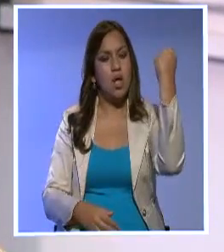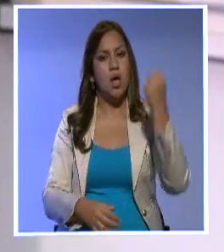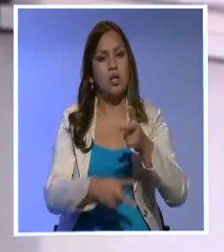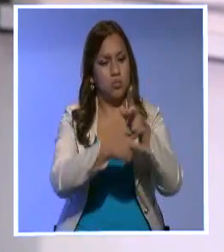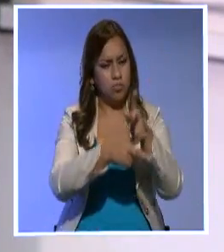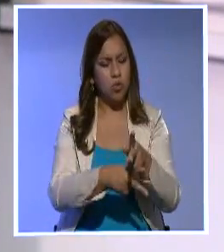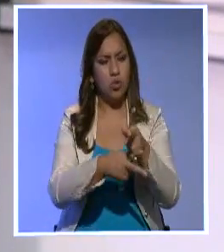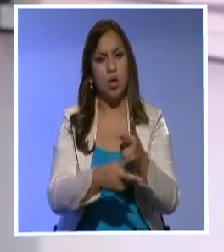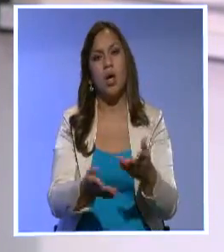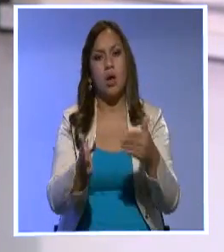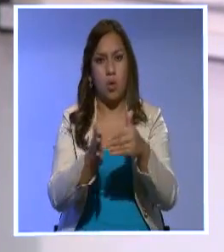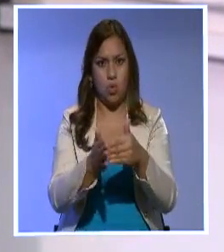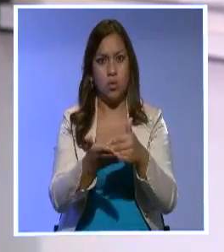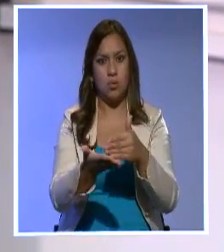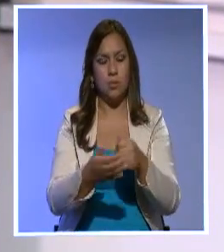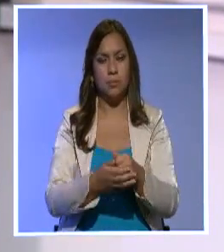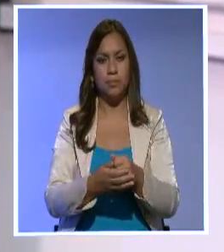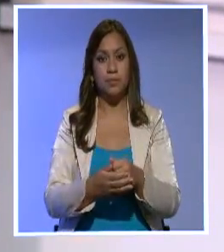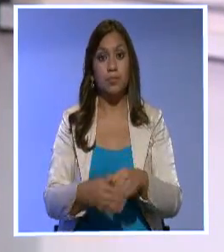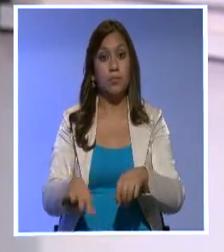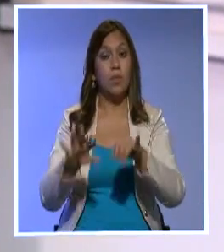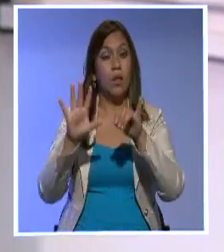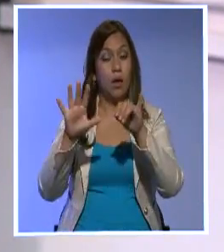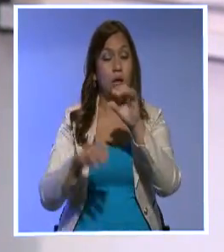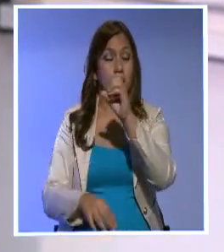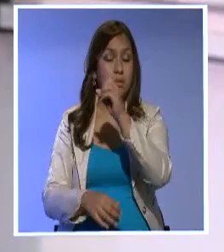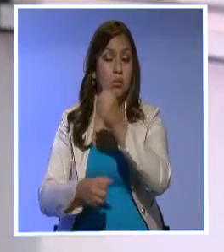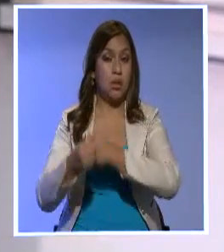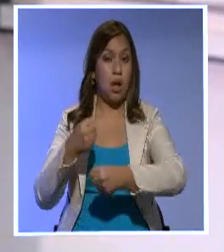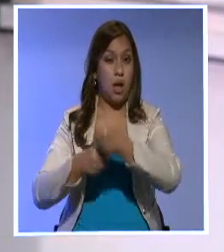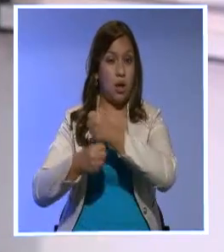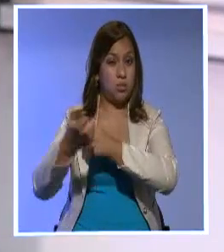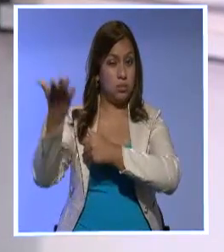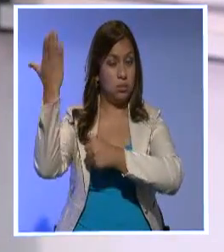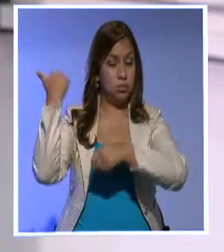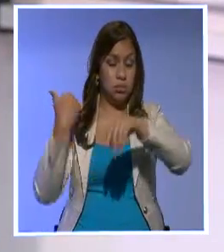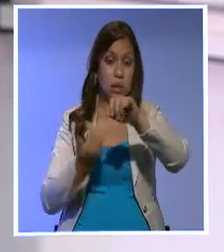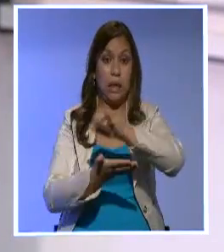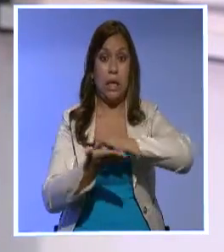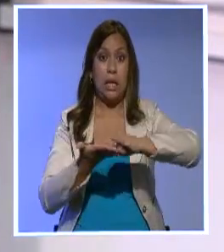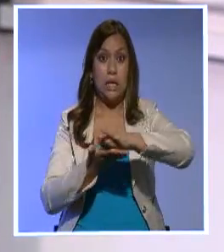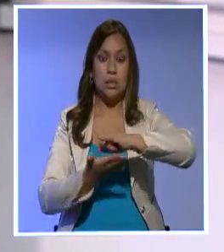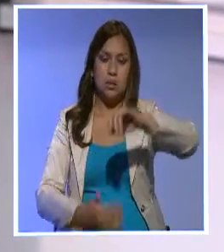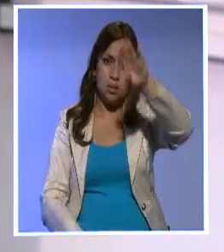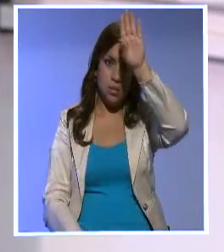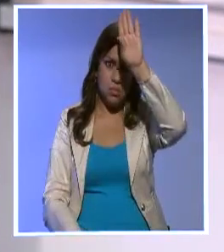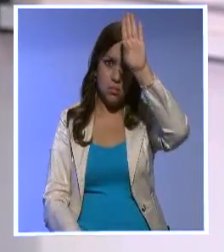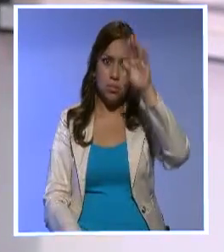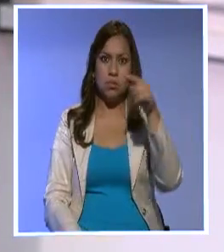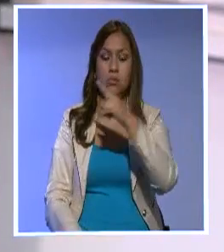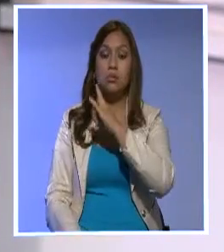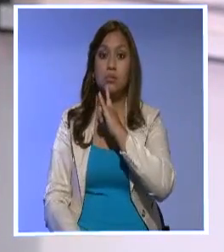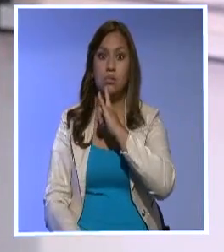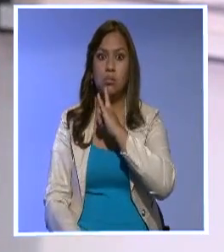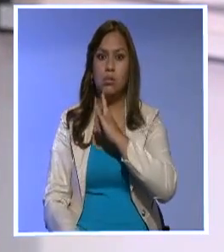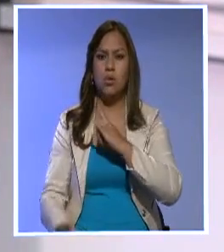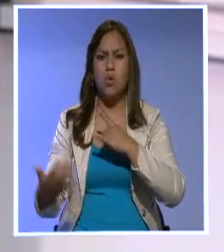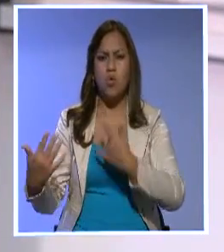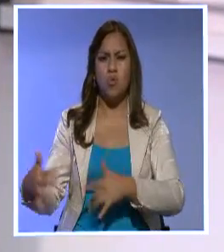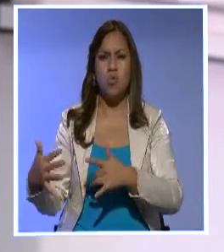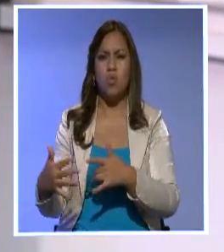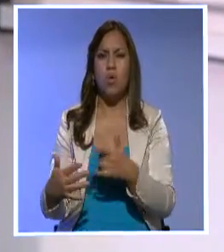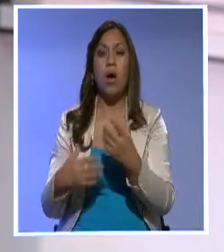ciudadanos cuando hace 60 años la isla de cuba seguía siendo el burdel de eeuu se lo